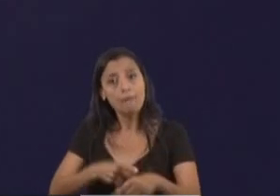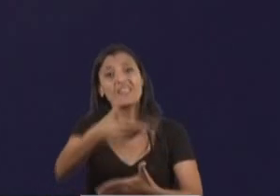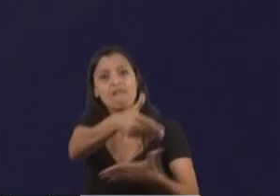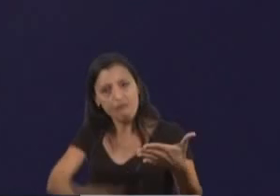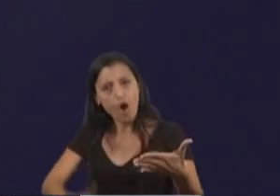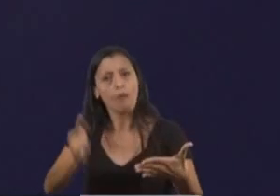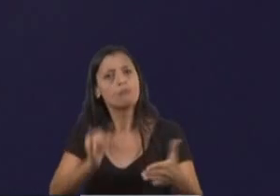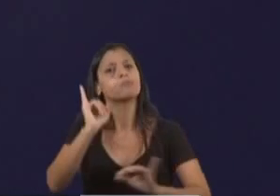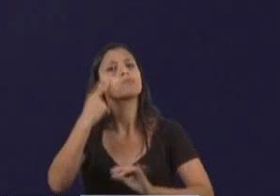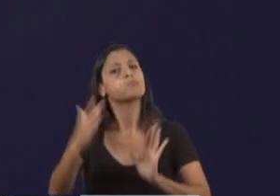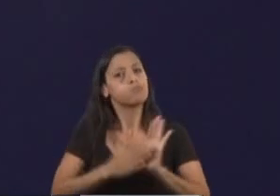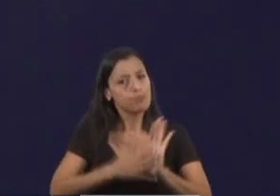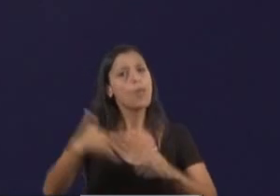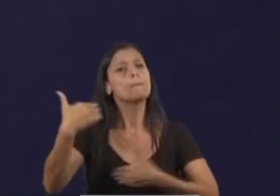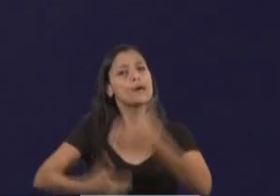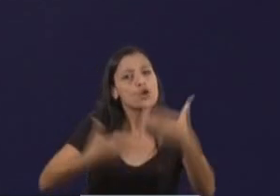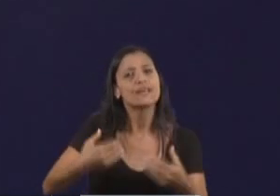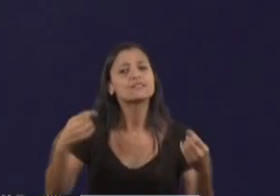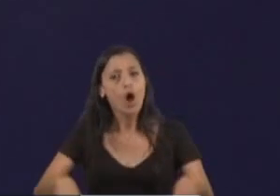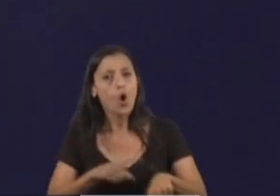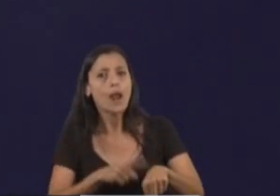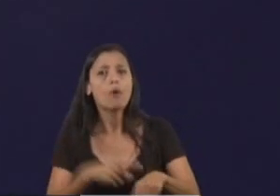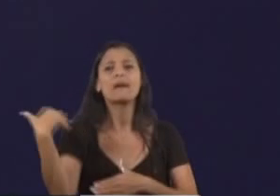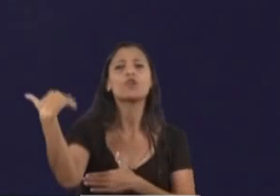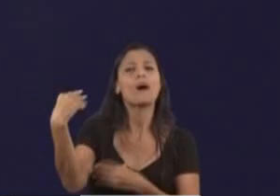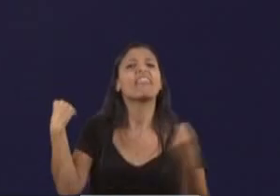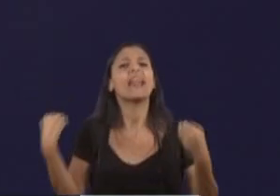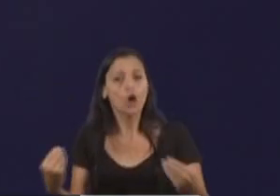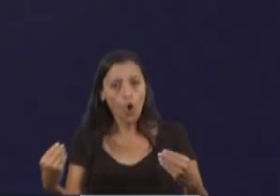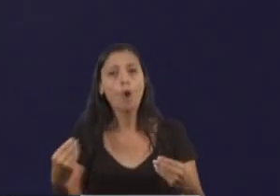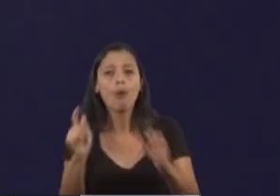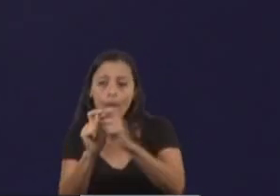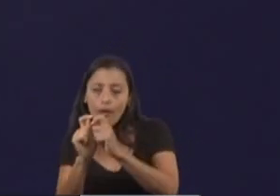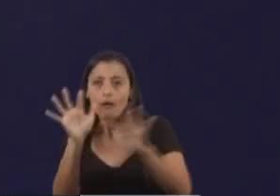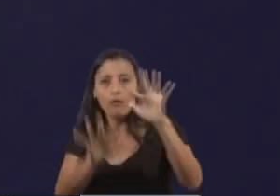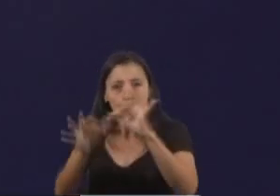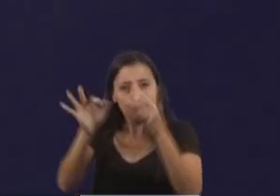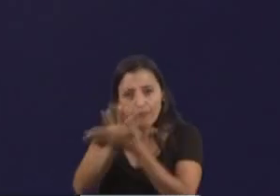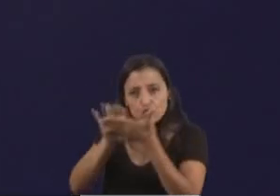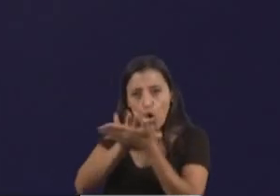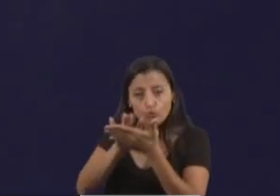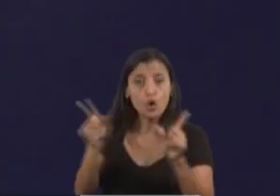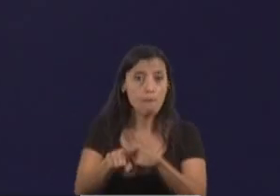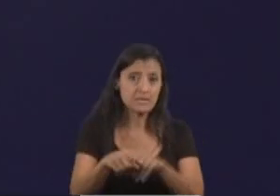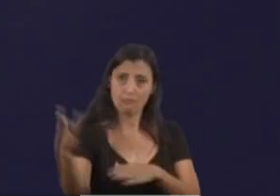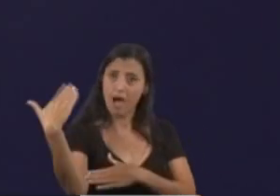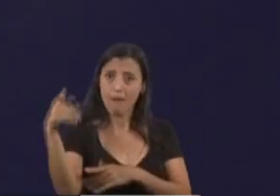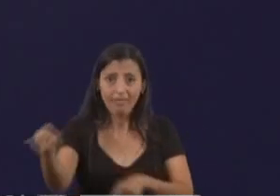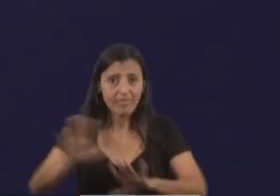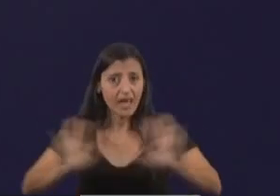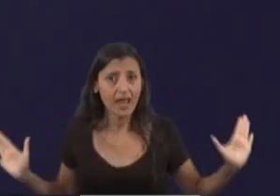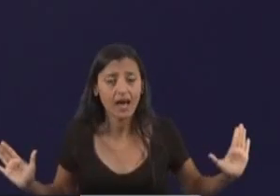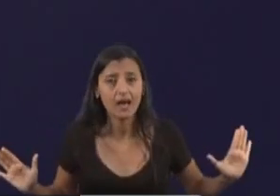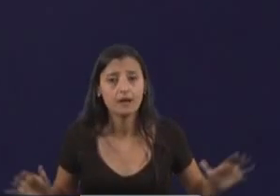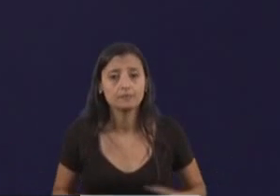realizar a la bandera y, bueno, nada, la bandera después se estimará